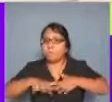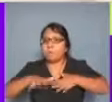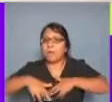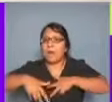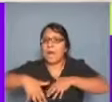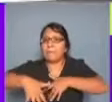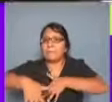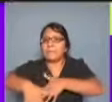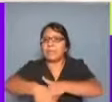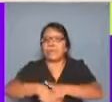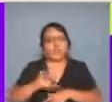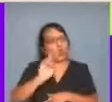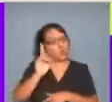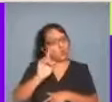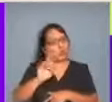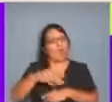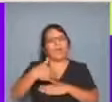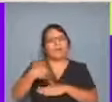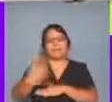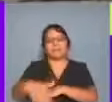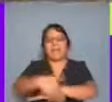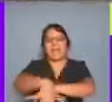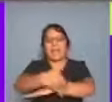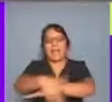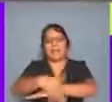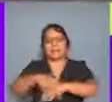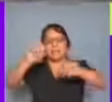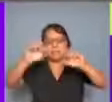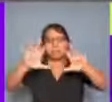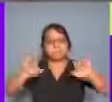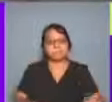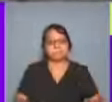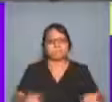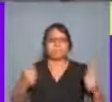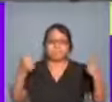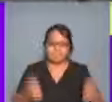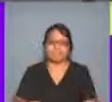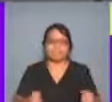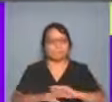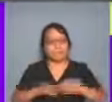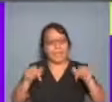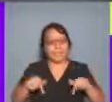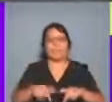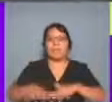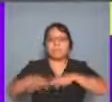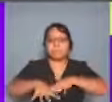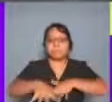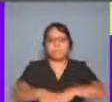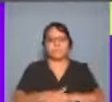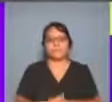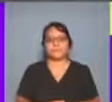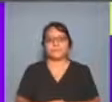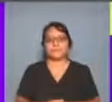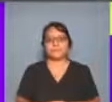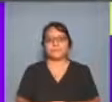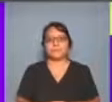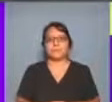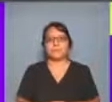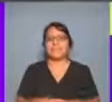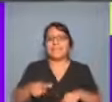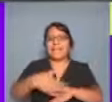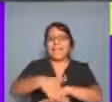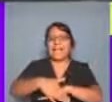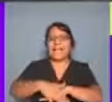no no no en la calle están en la calle Sí sí sí están en la calle se han movilizado por por calle la